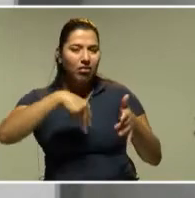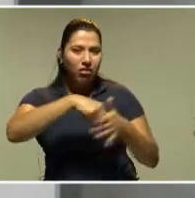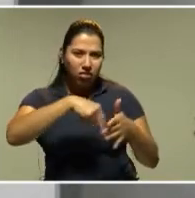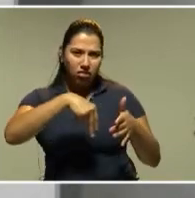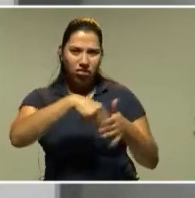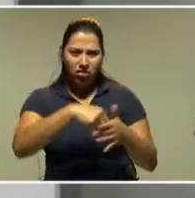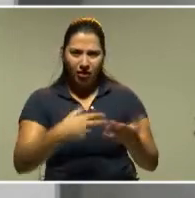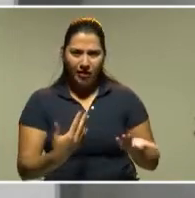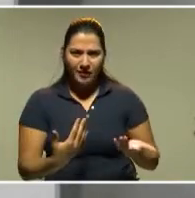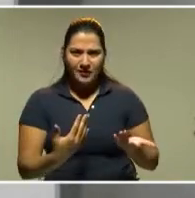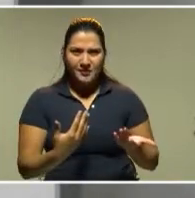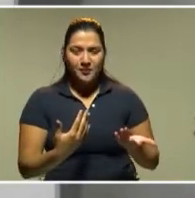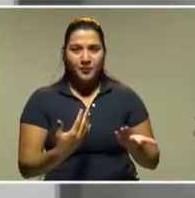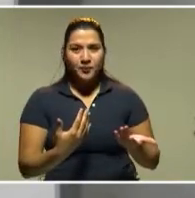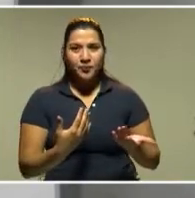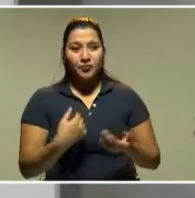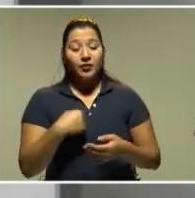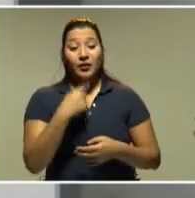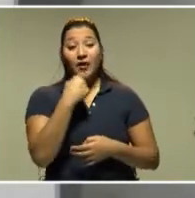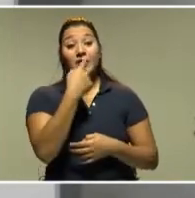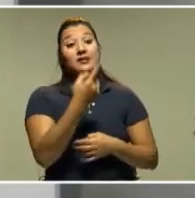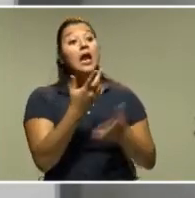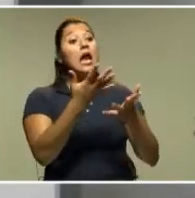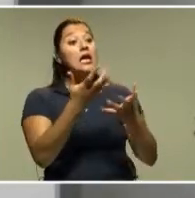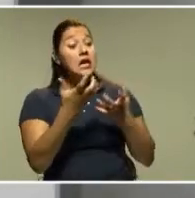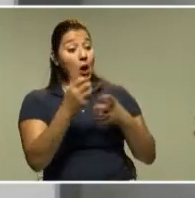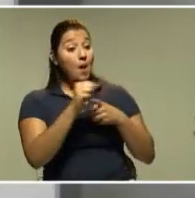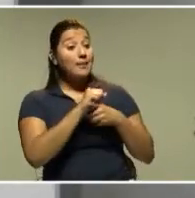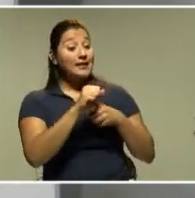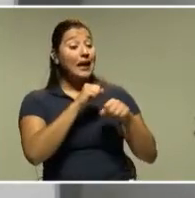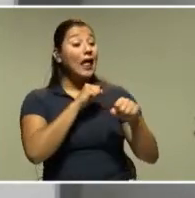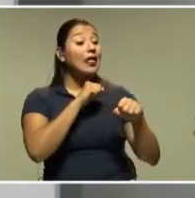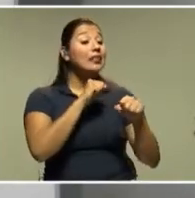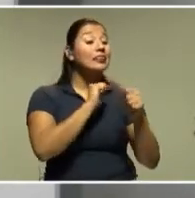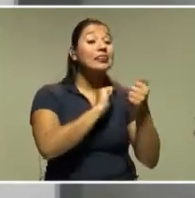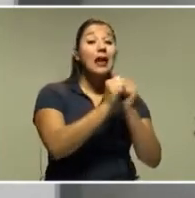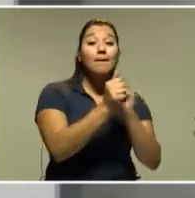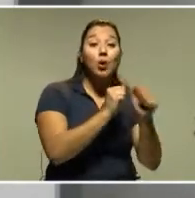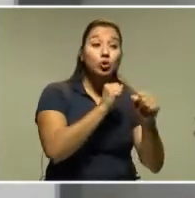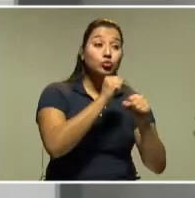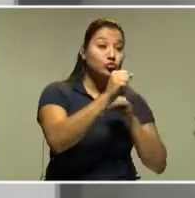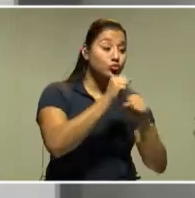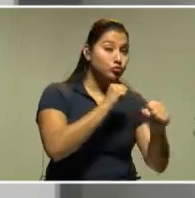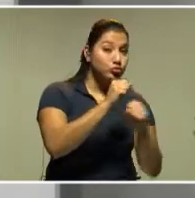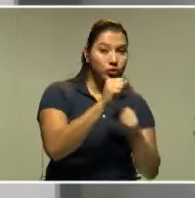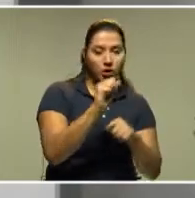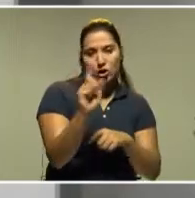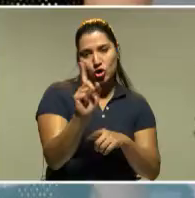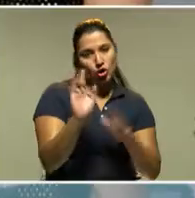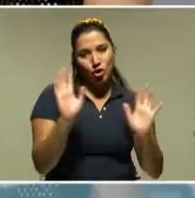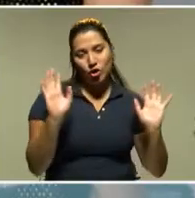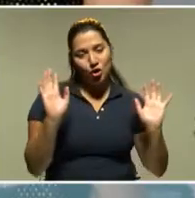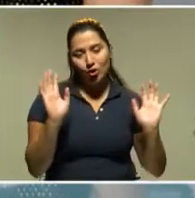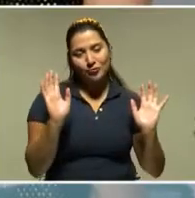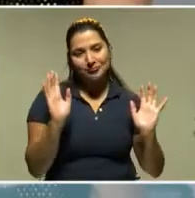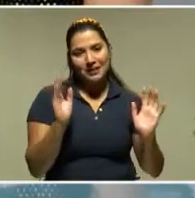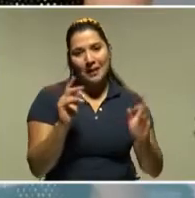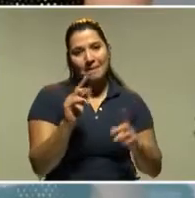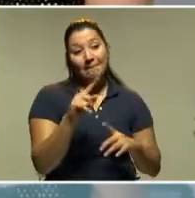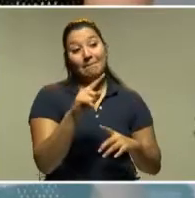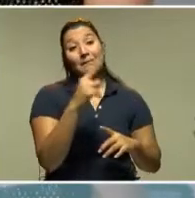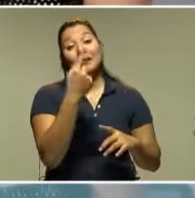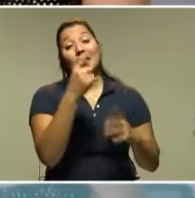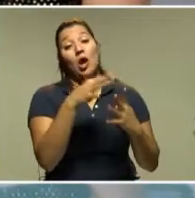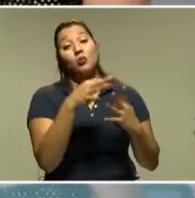en decir, bueno, voy a practicar un deporte que, si bien es cierto, tal vez no es la primera opción dentro de la mayoría de mujeres, pero a mí